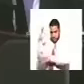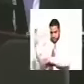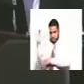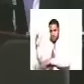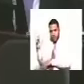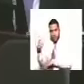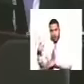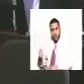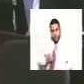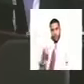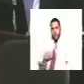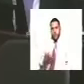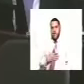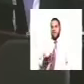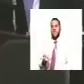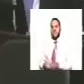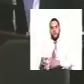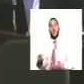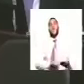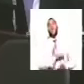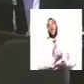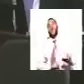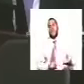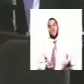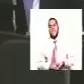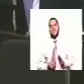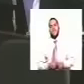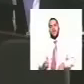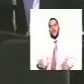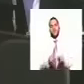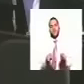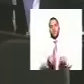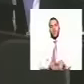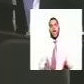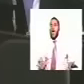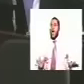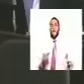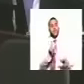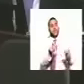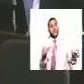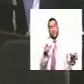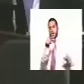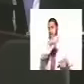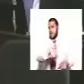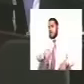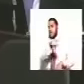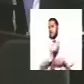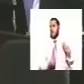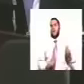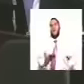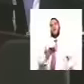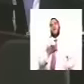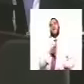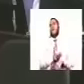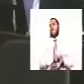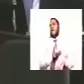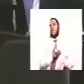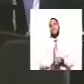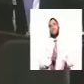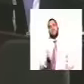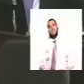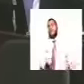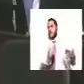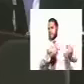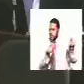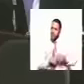es votar por la impunidad. Votar por el plebiscito es votar por las parteras de nuevas violencias, la